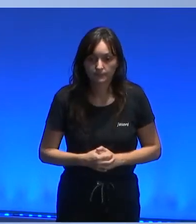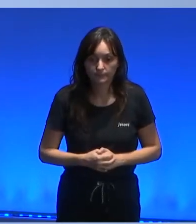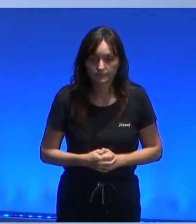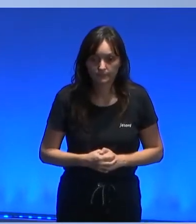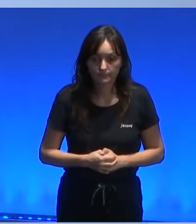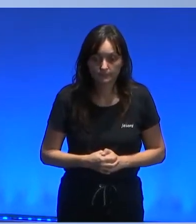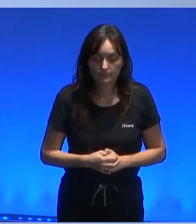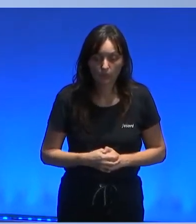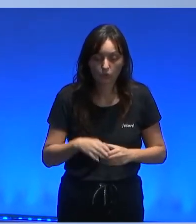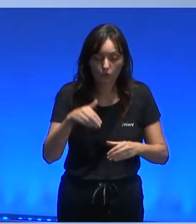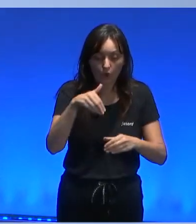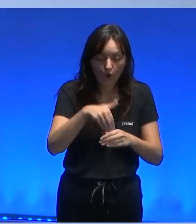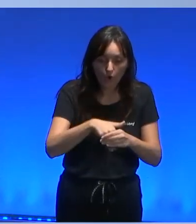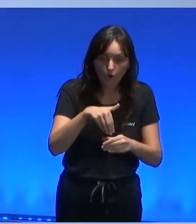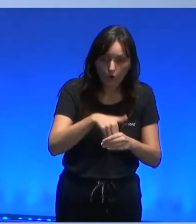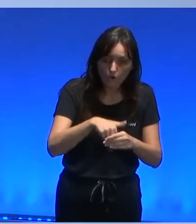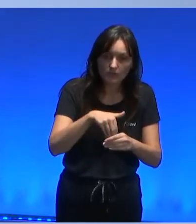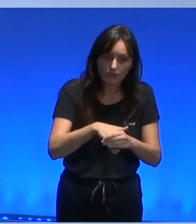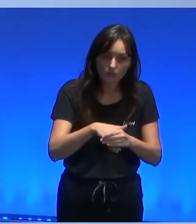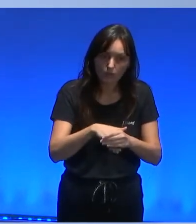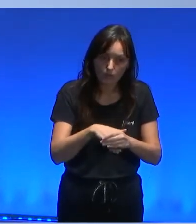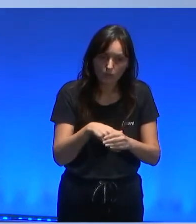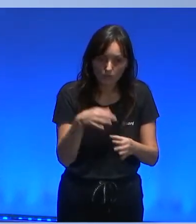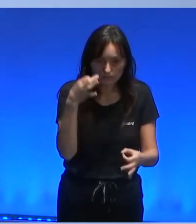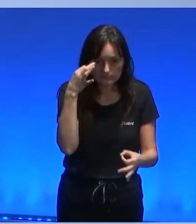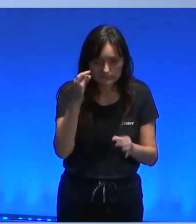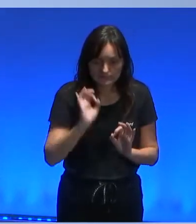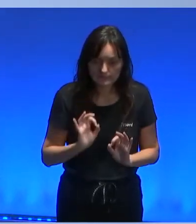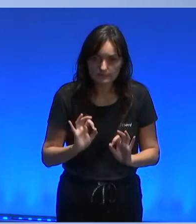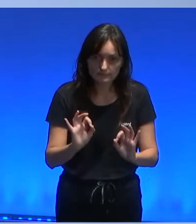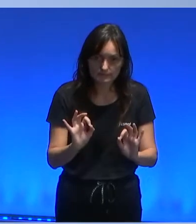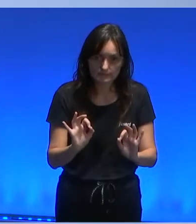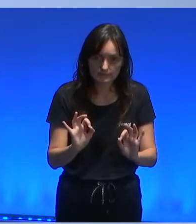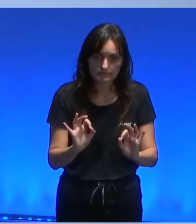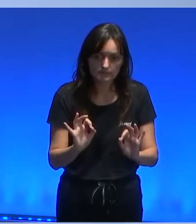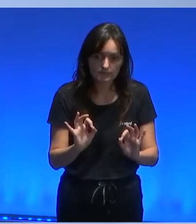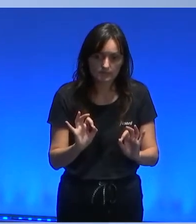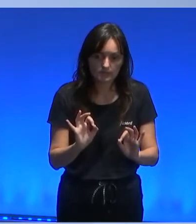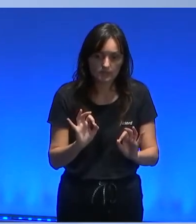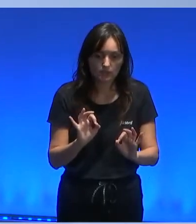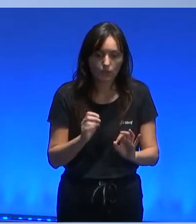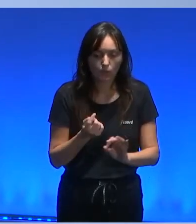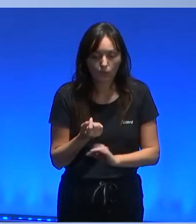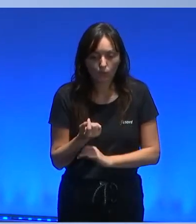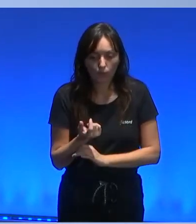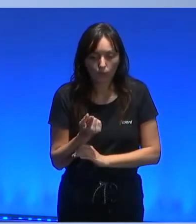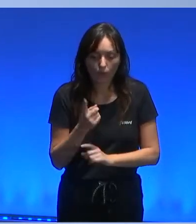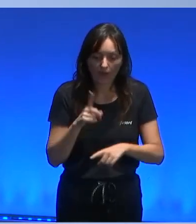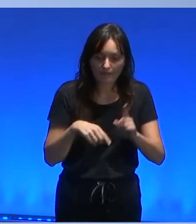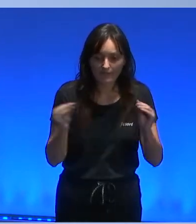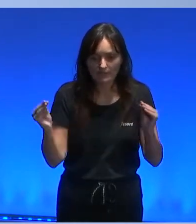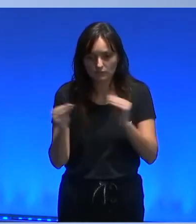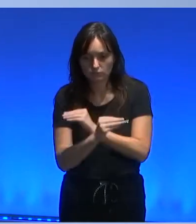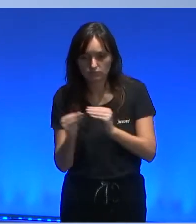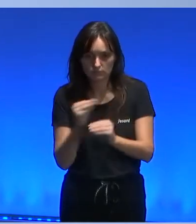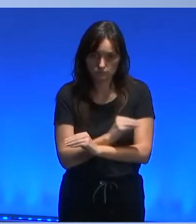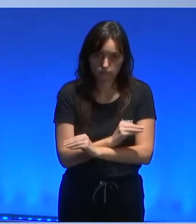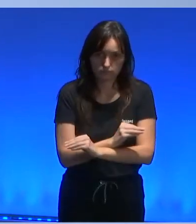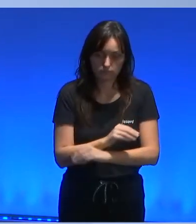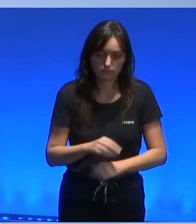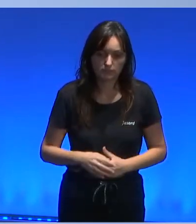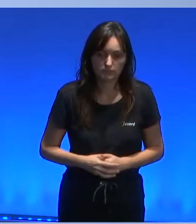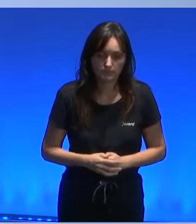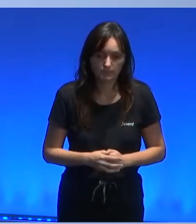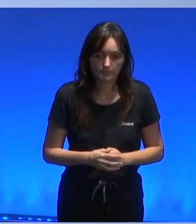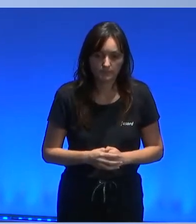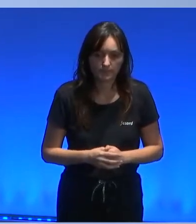porque tiene contenidos muy particulares y muy en contrasentido, en